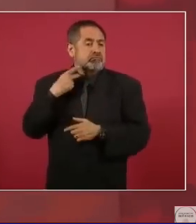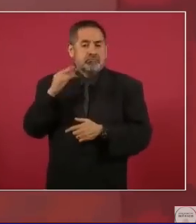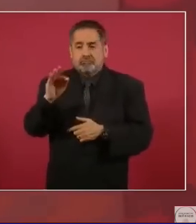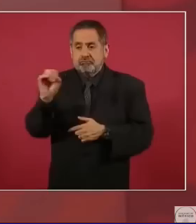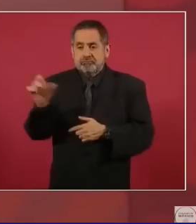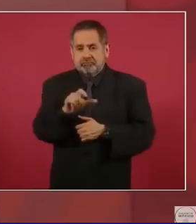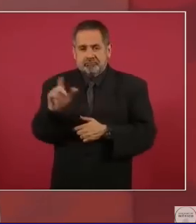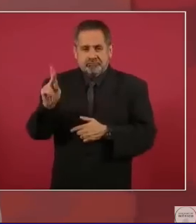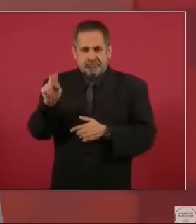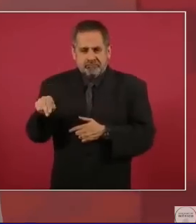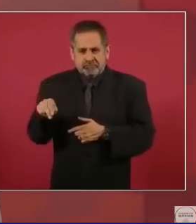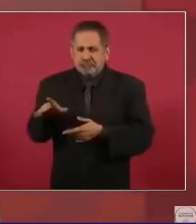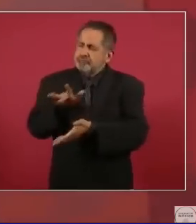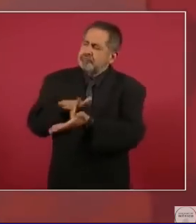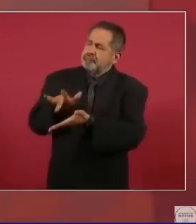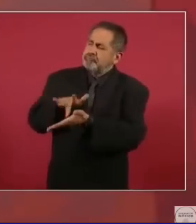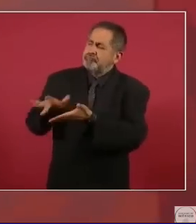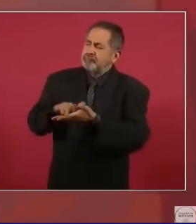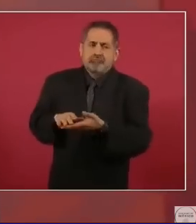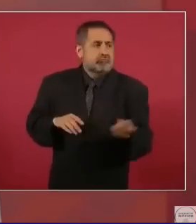y lo siguieron estando,